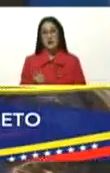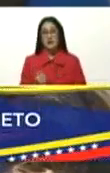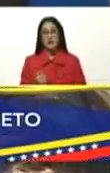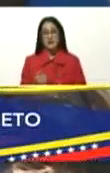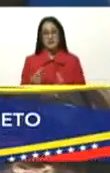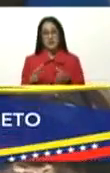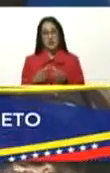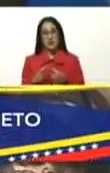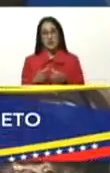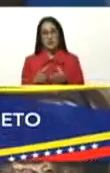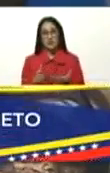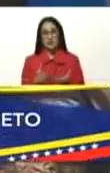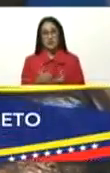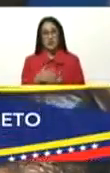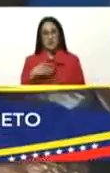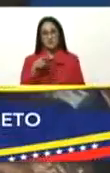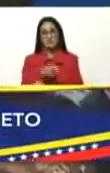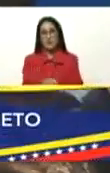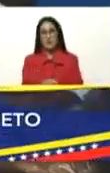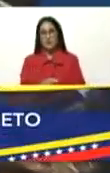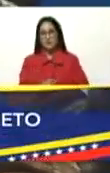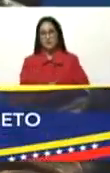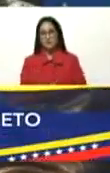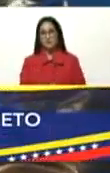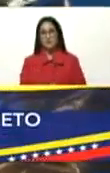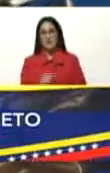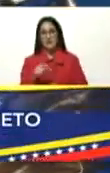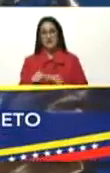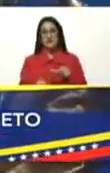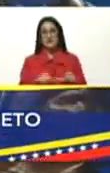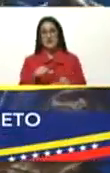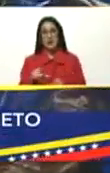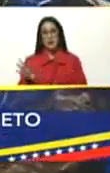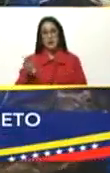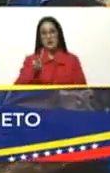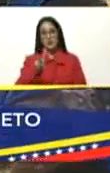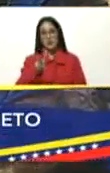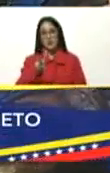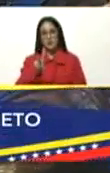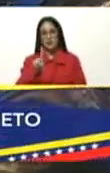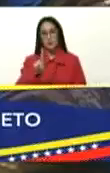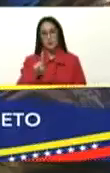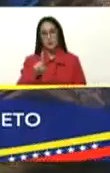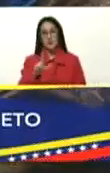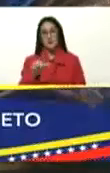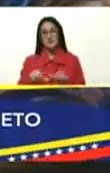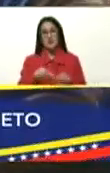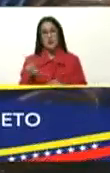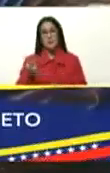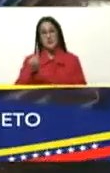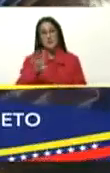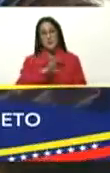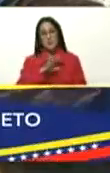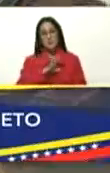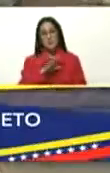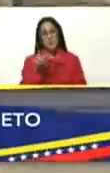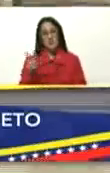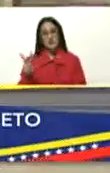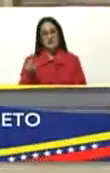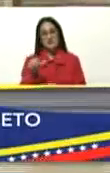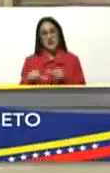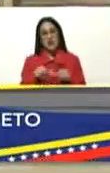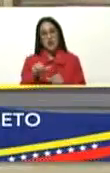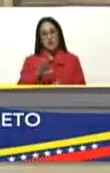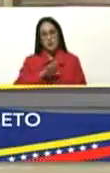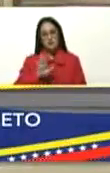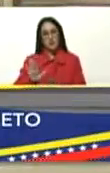bufa imponerse en el siglo XXI. Pero el siglo XXI es el siglo de los pueblos.